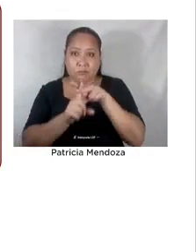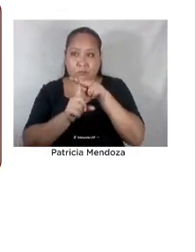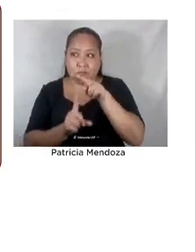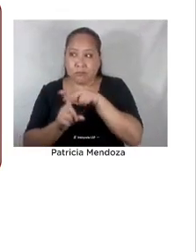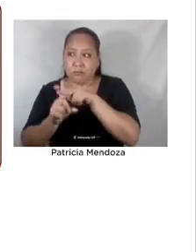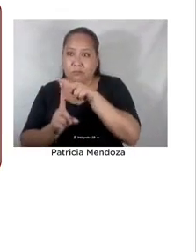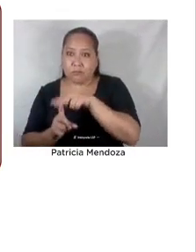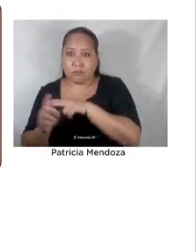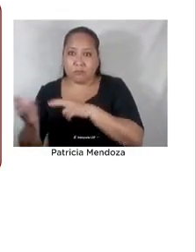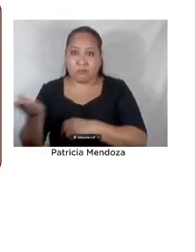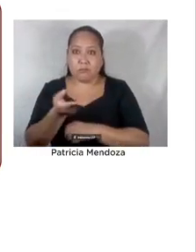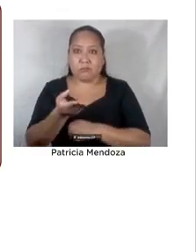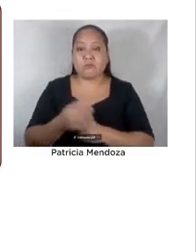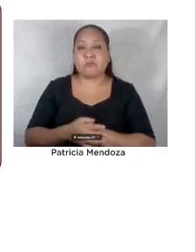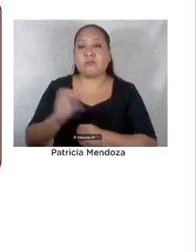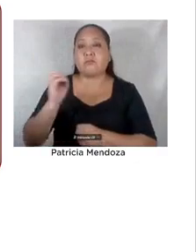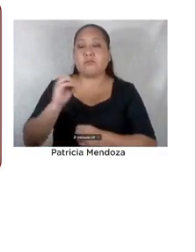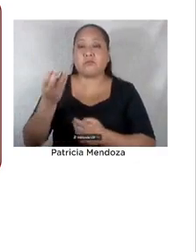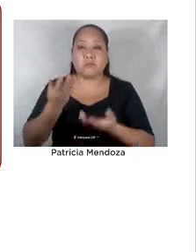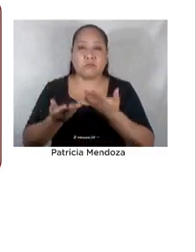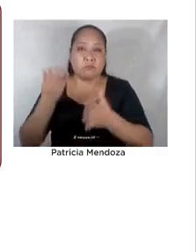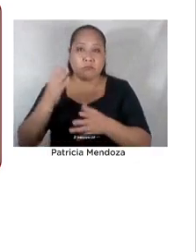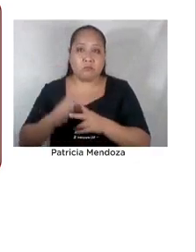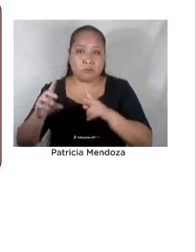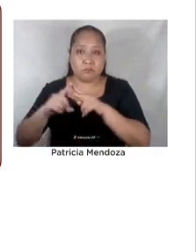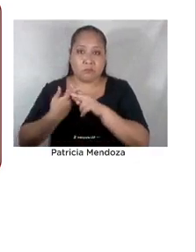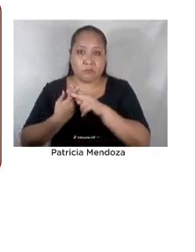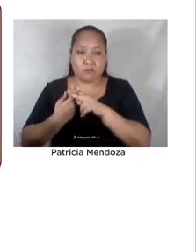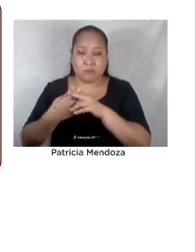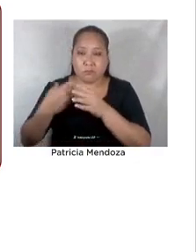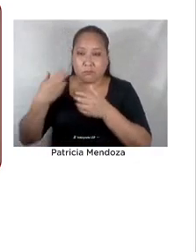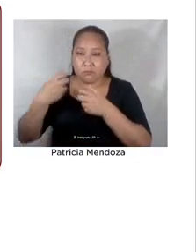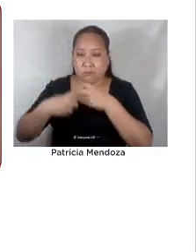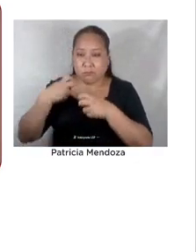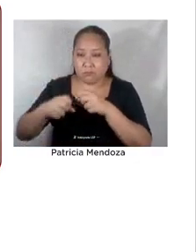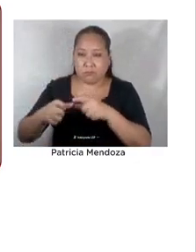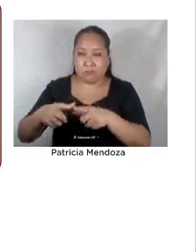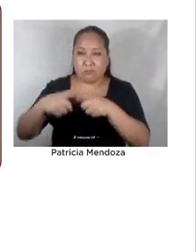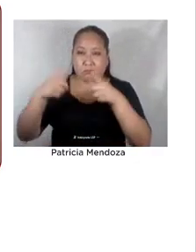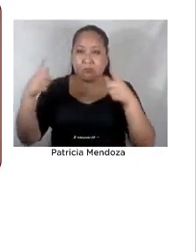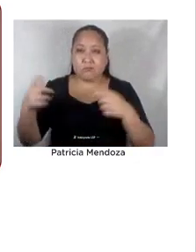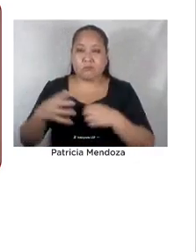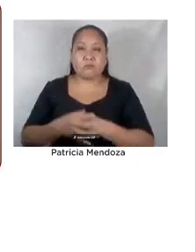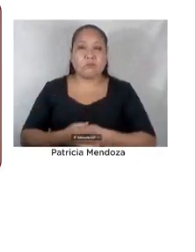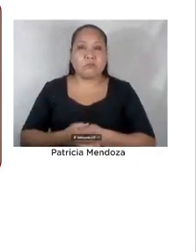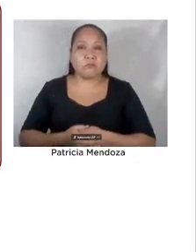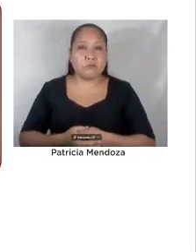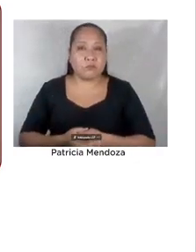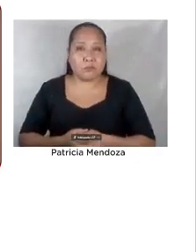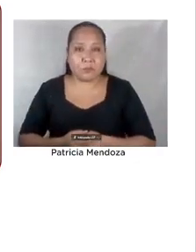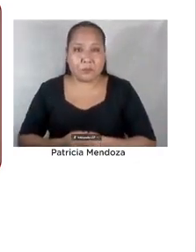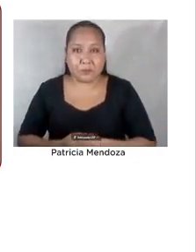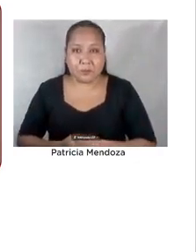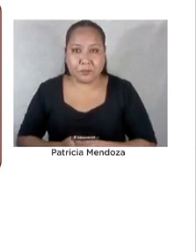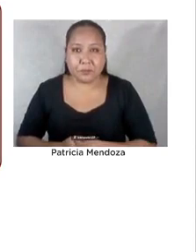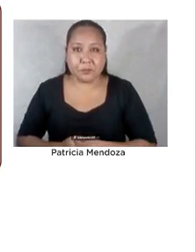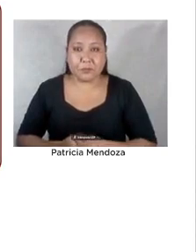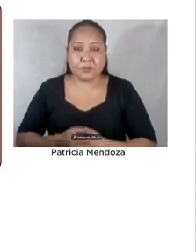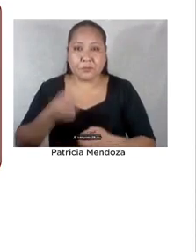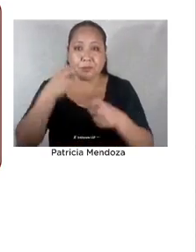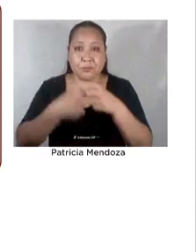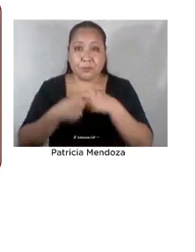y han podido incluso desencadenar a nivel de situaciones de violencia, ¿no? Entonces, la situación del